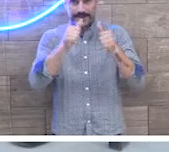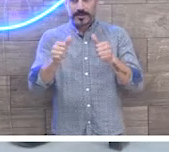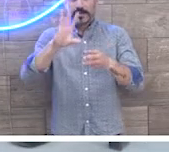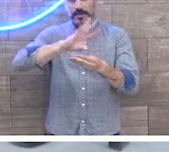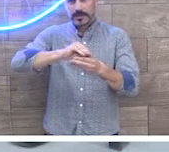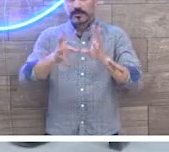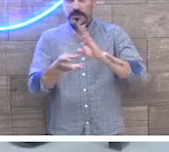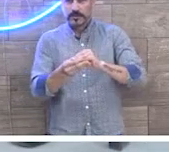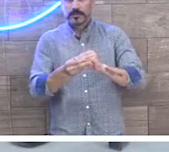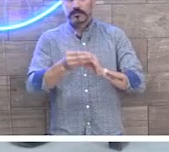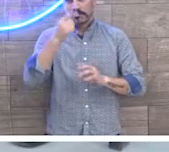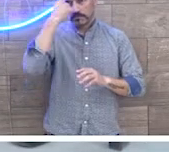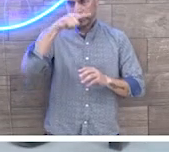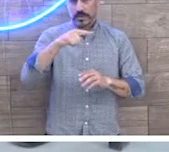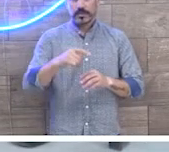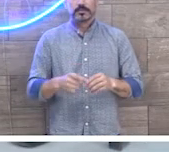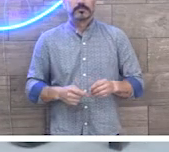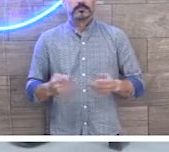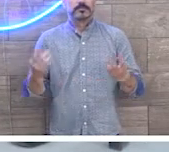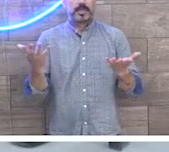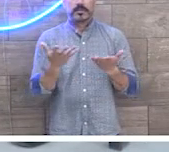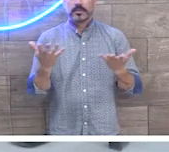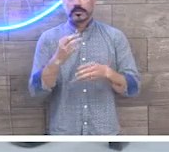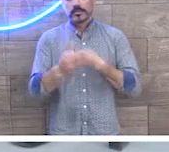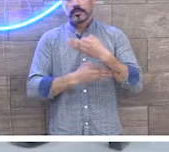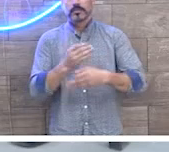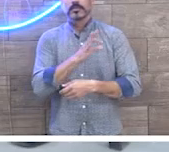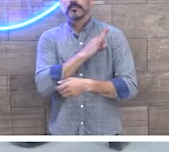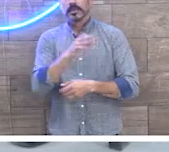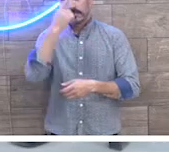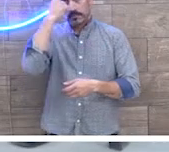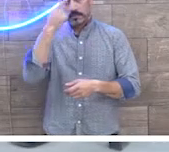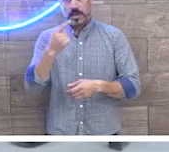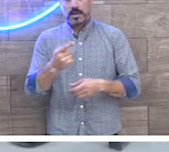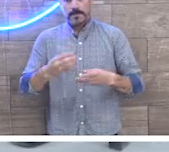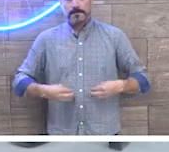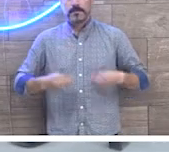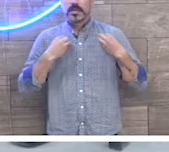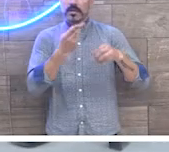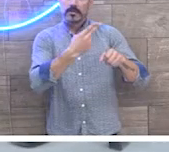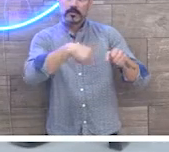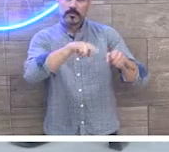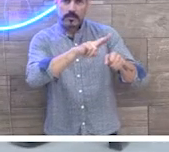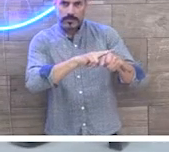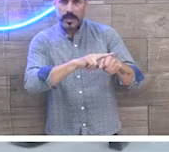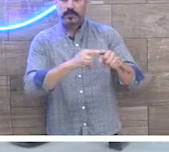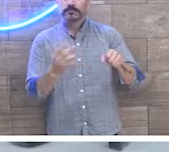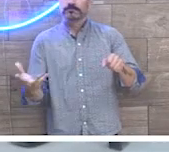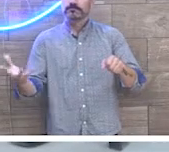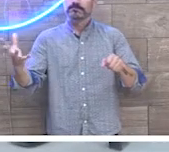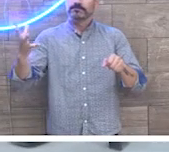adaptaciones y adecuaciones para pues incorporarlos a la vida en general, social y en todos los sentidos,